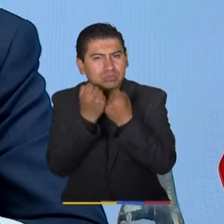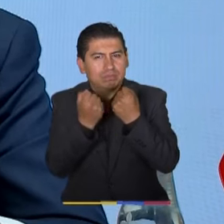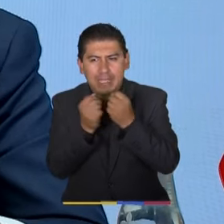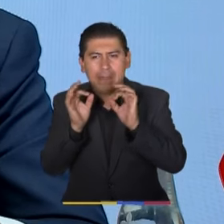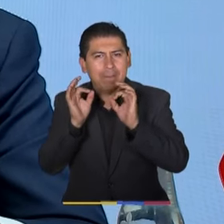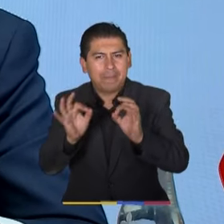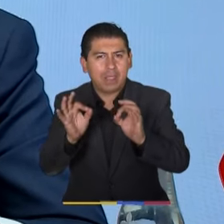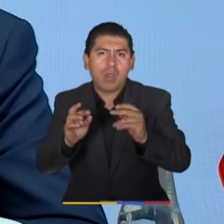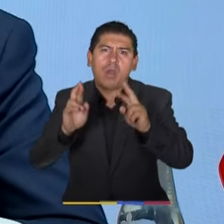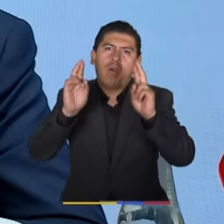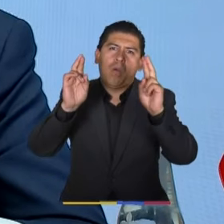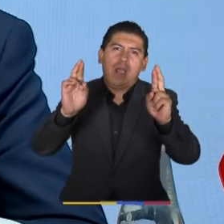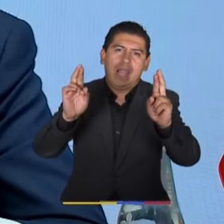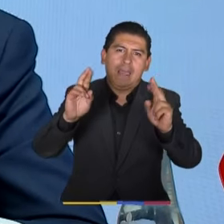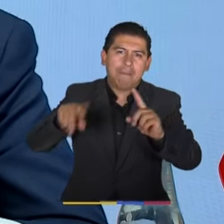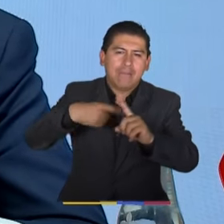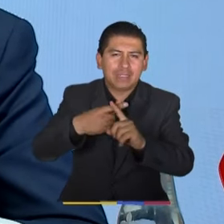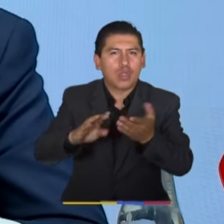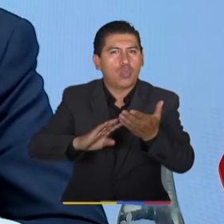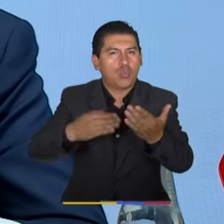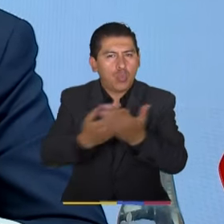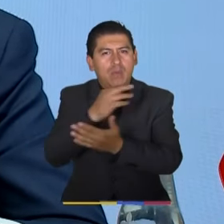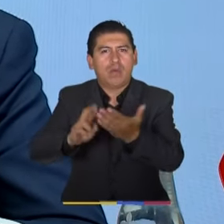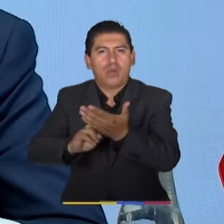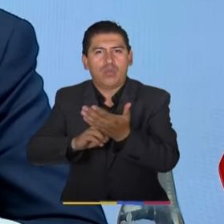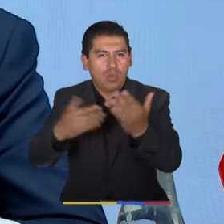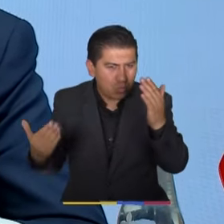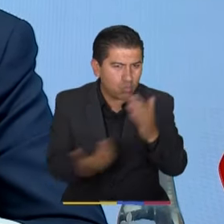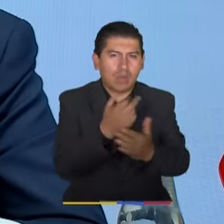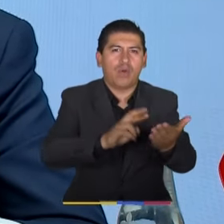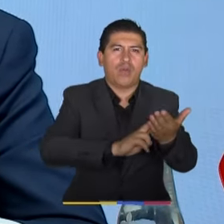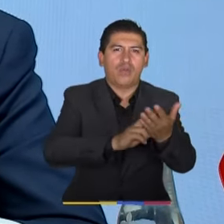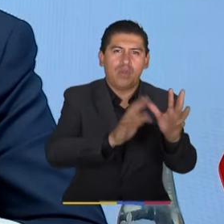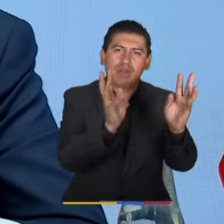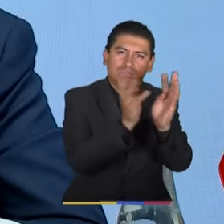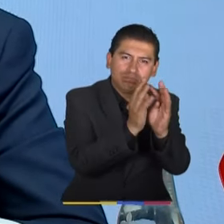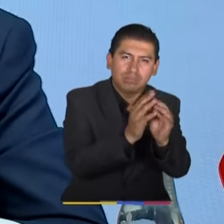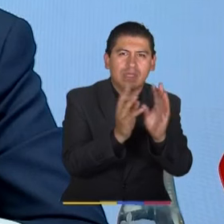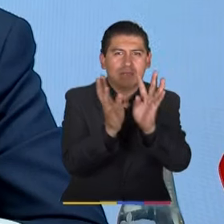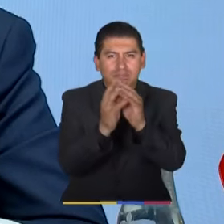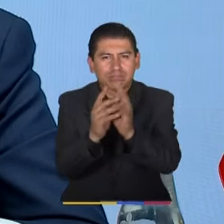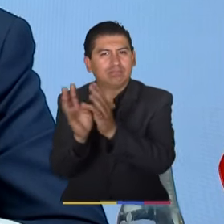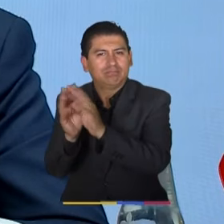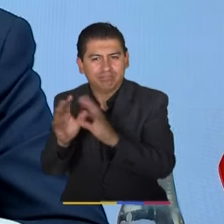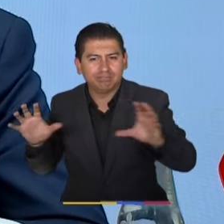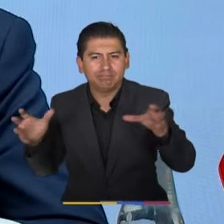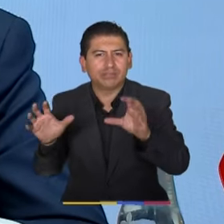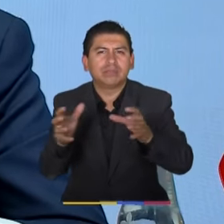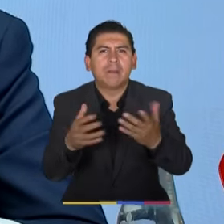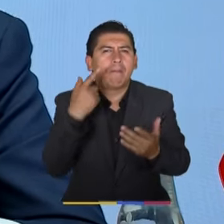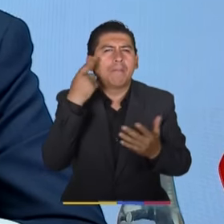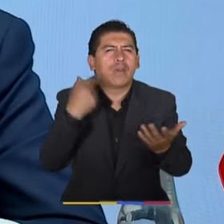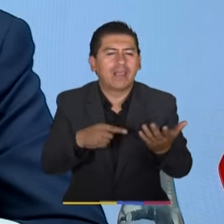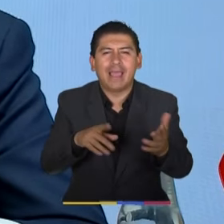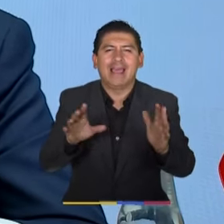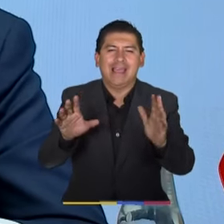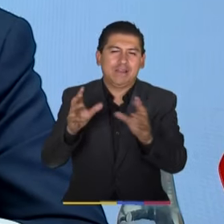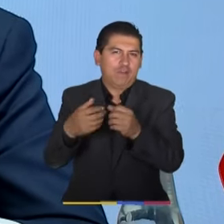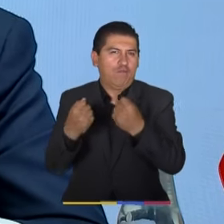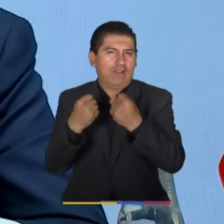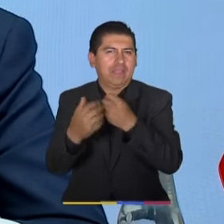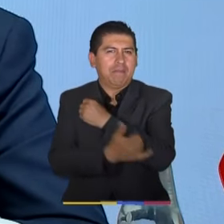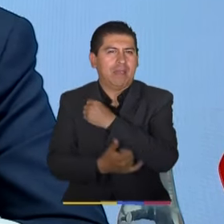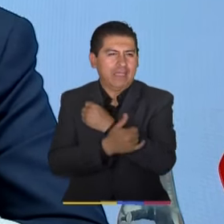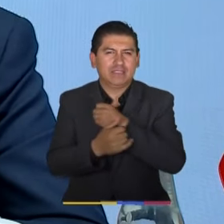de cumbres a los retos del presente, con una mirada esperanzada en el futuro y el deseo de transmitir a las nuevas